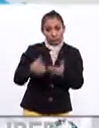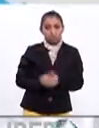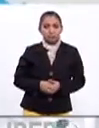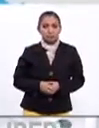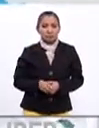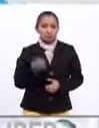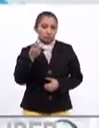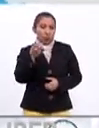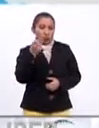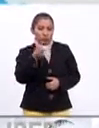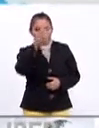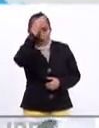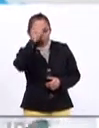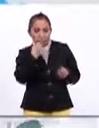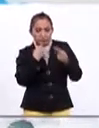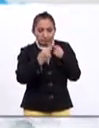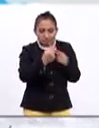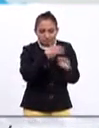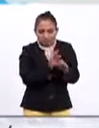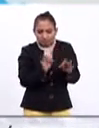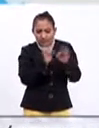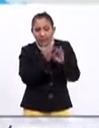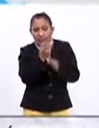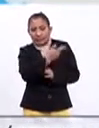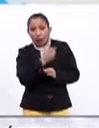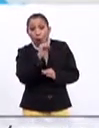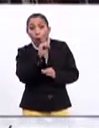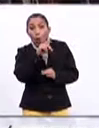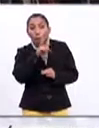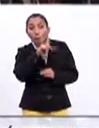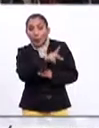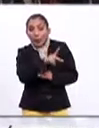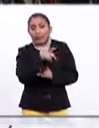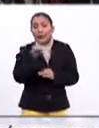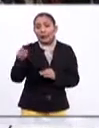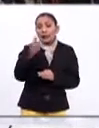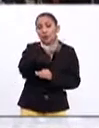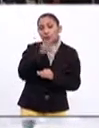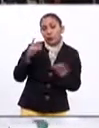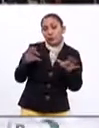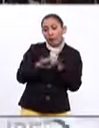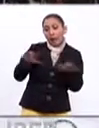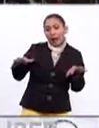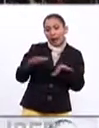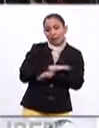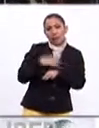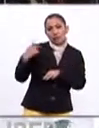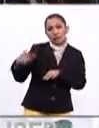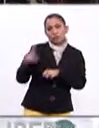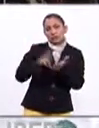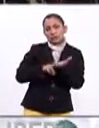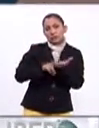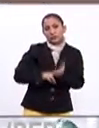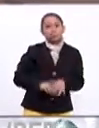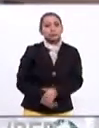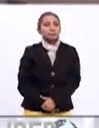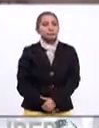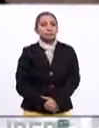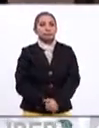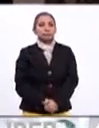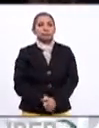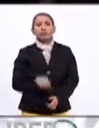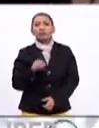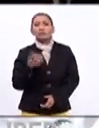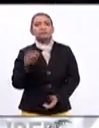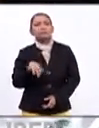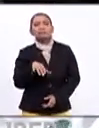eso es que precisamente el acuerdo clave es entre la OPEP y Rusia, ¿no?, para modificar el precio.